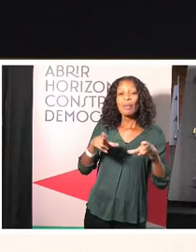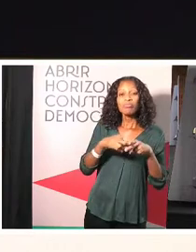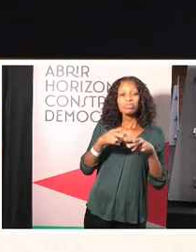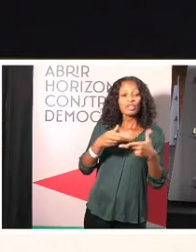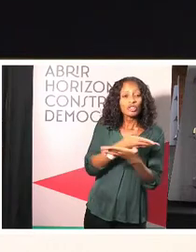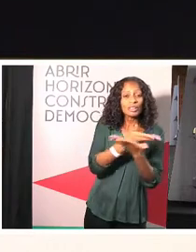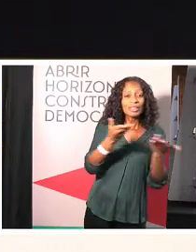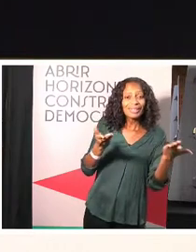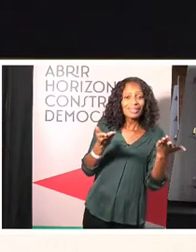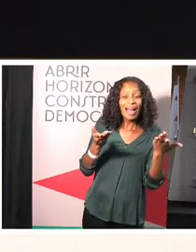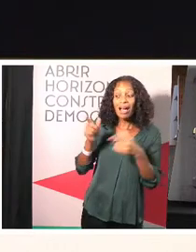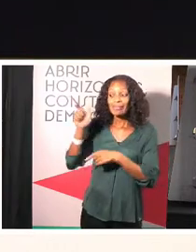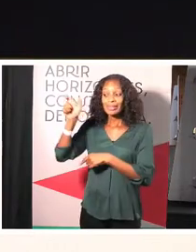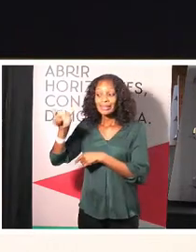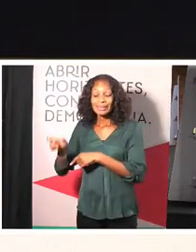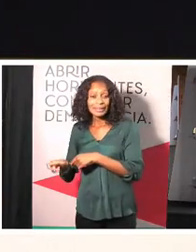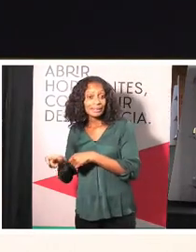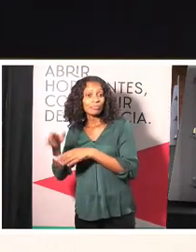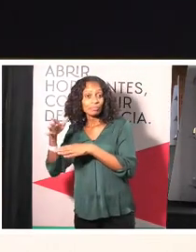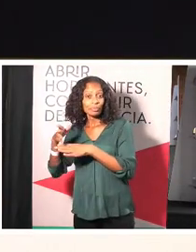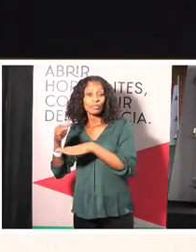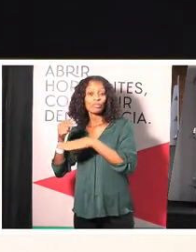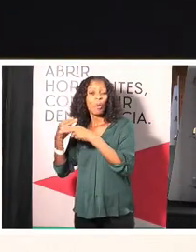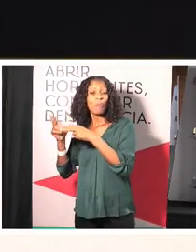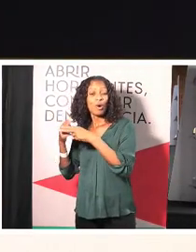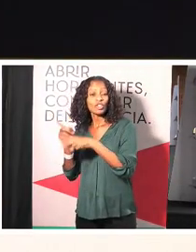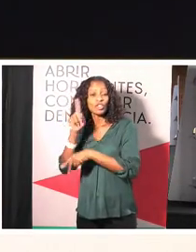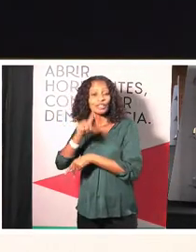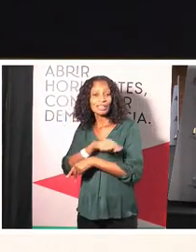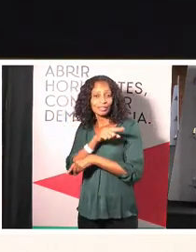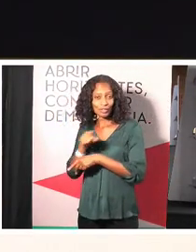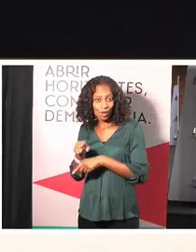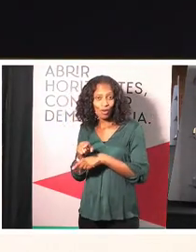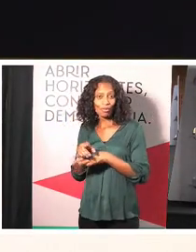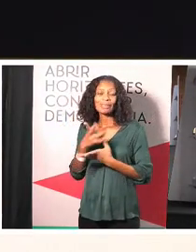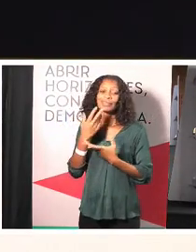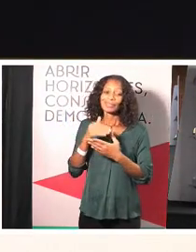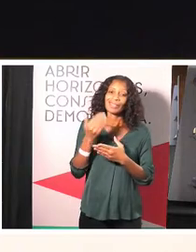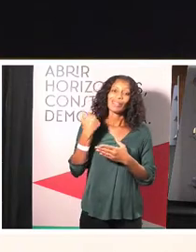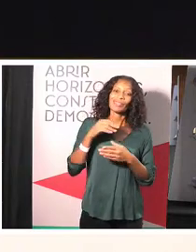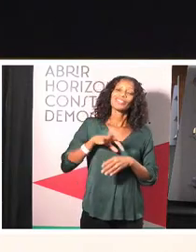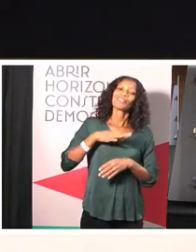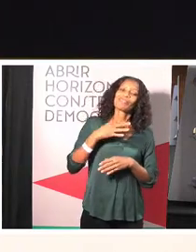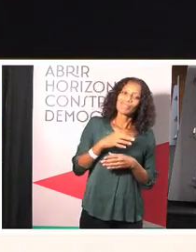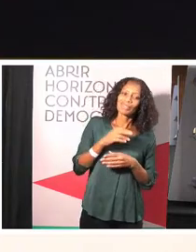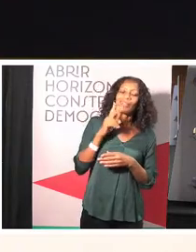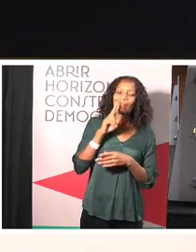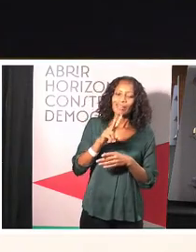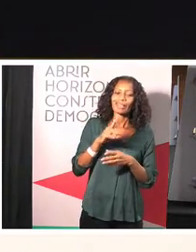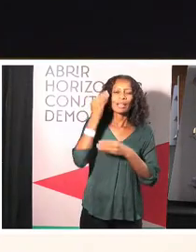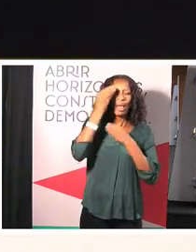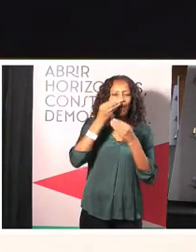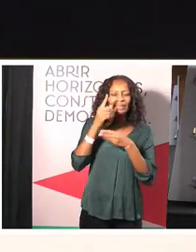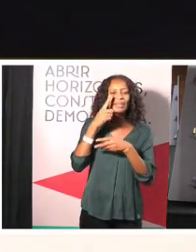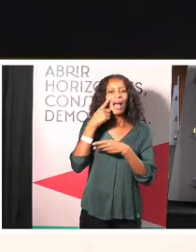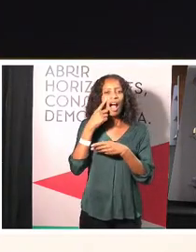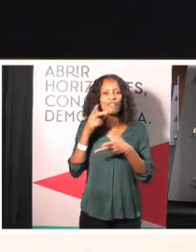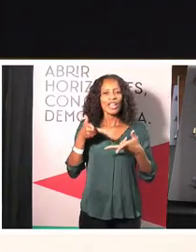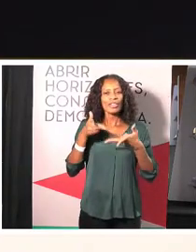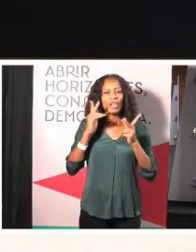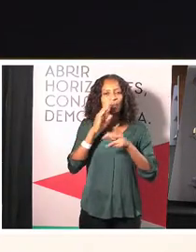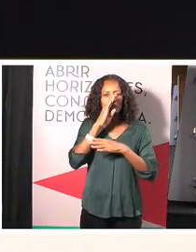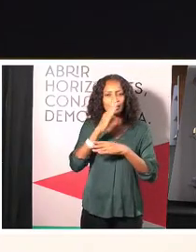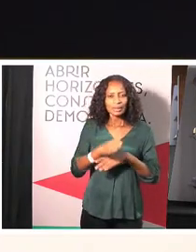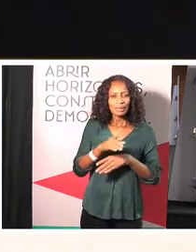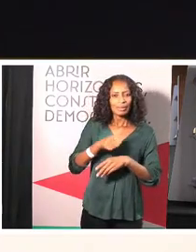más directa. Y ahí, pues desde el 15M ya se vio que podía y había posibilidad de hacer una democracia más directa. Y estas